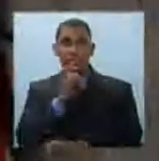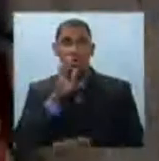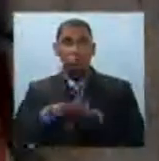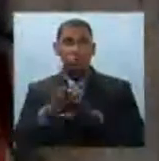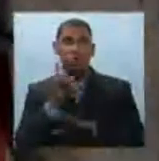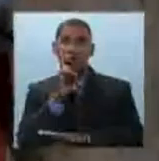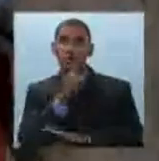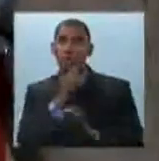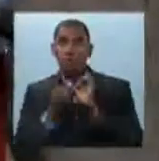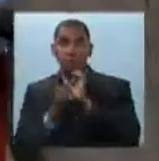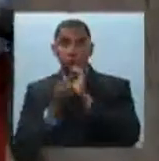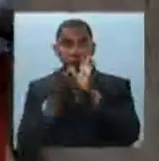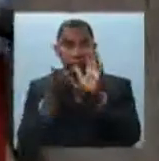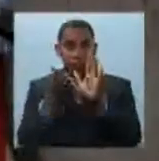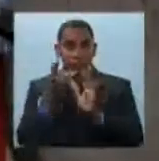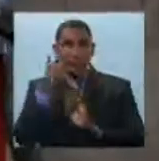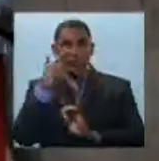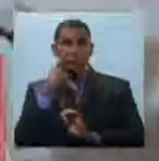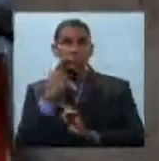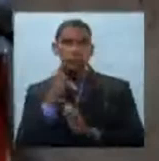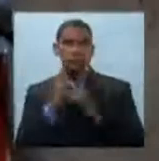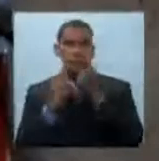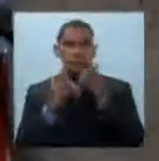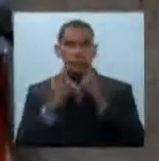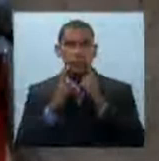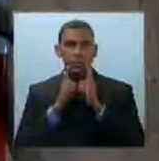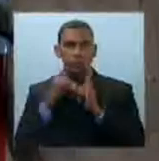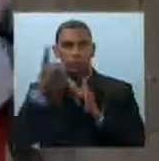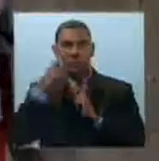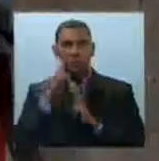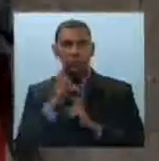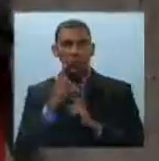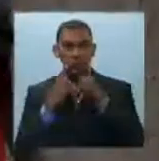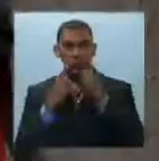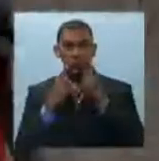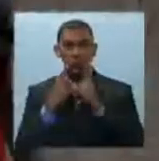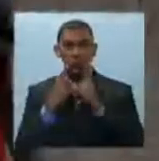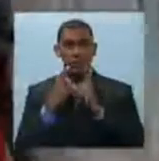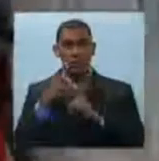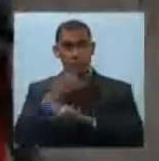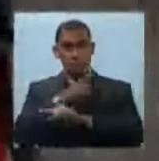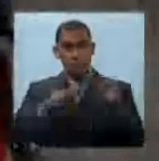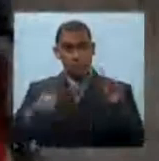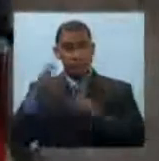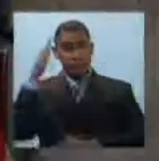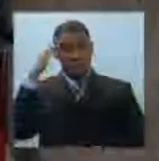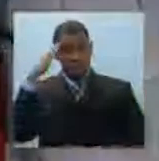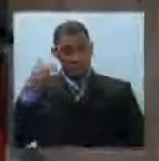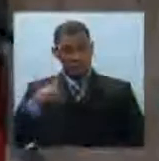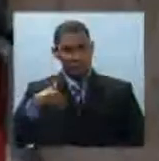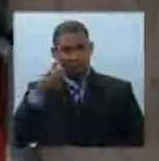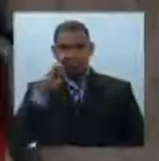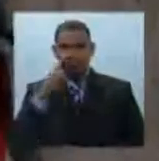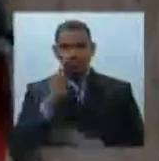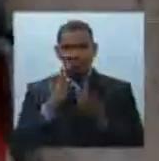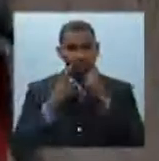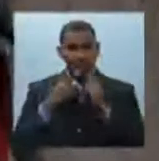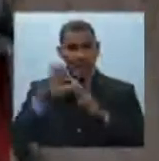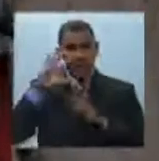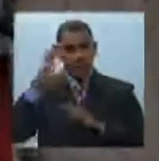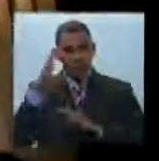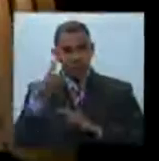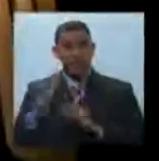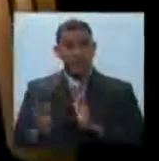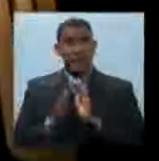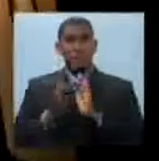nombras, bueno, definitivamente las lágrimas salen como automáticas, ¿no? Pero yo sabía que no me iba a contener, traté de como darme ánimo a mí